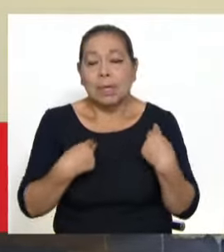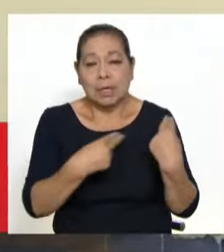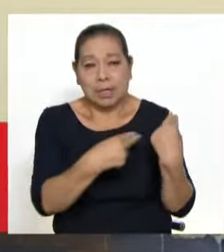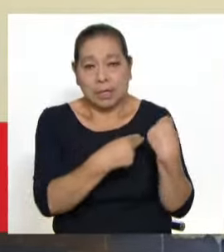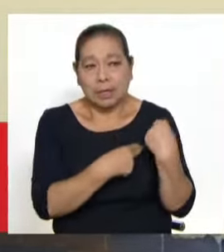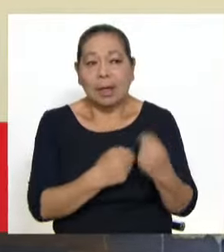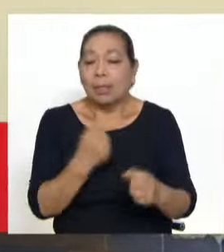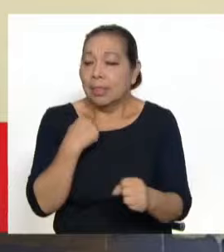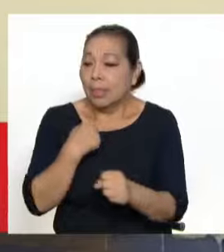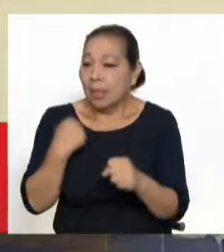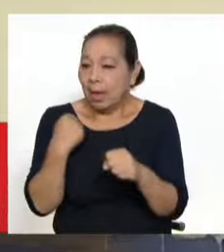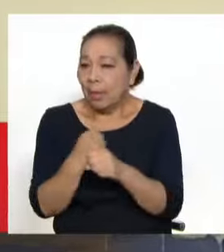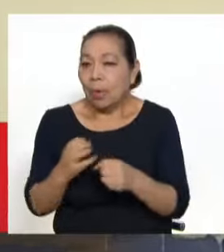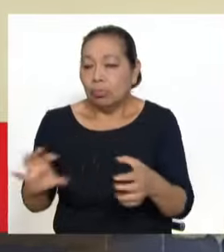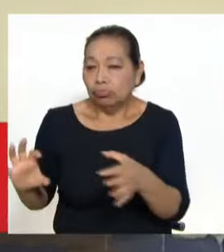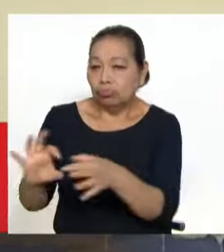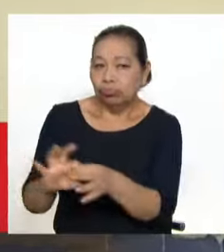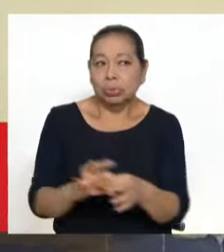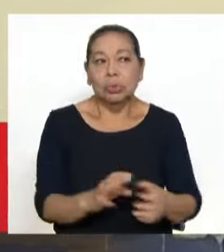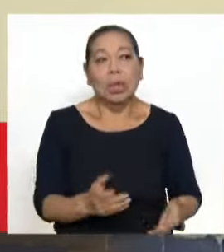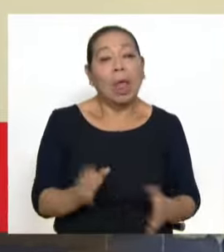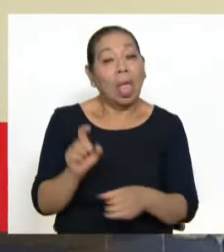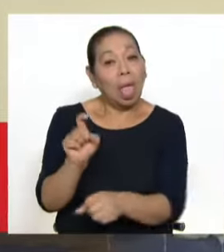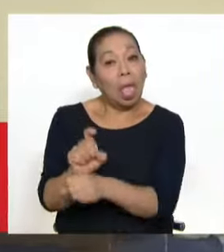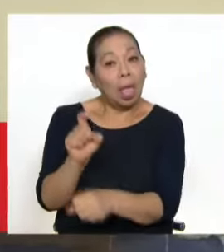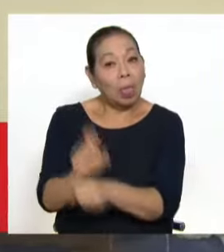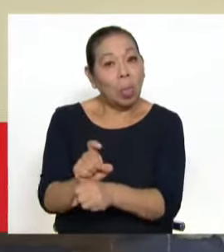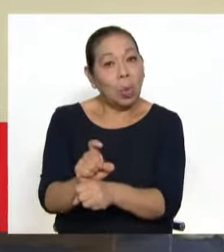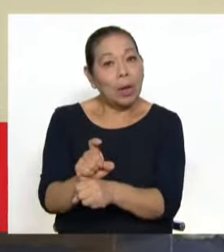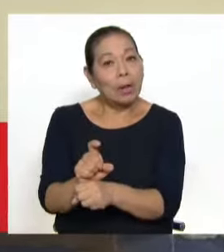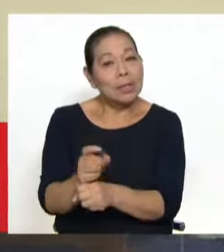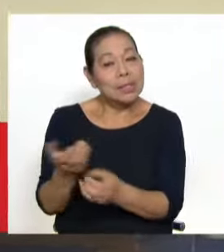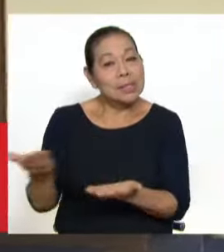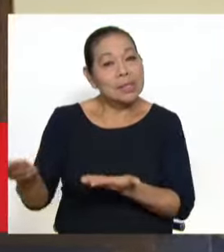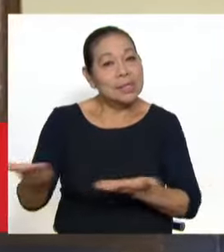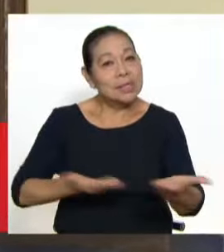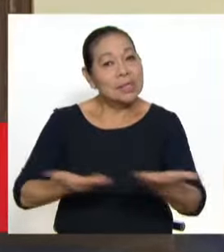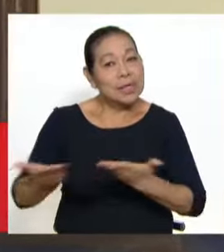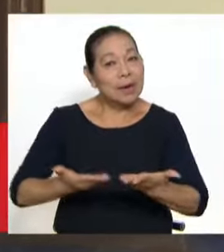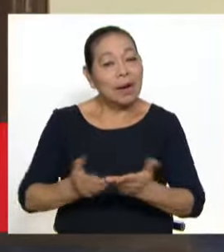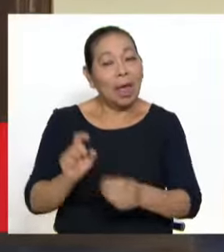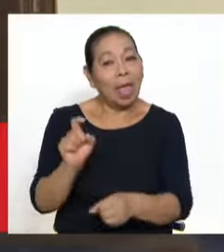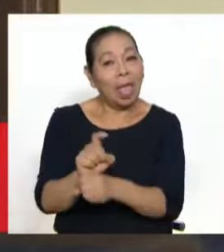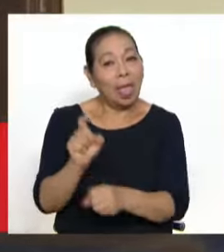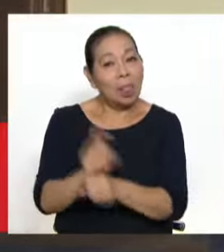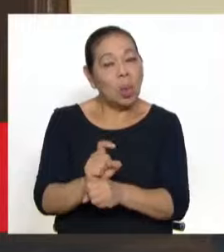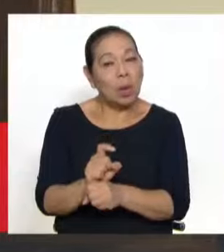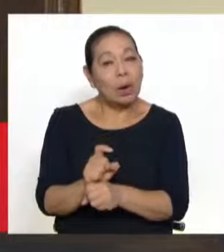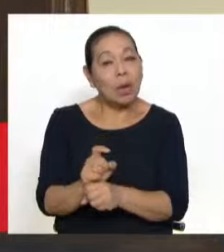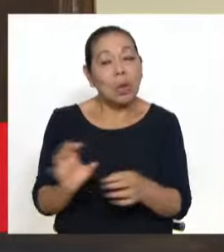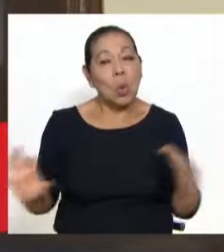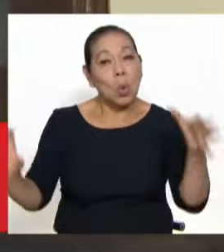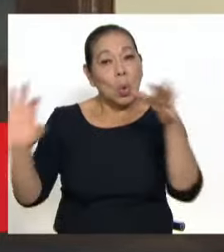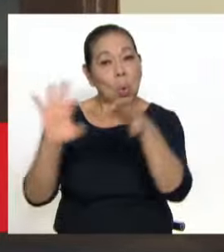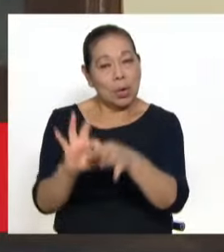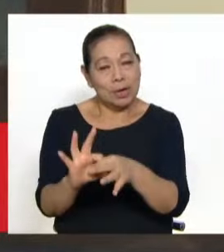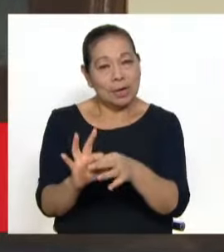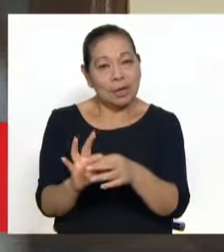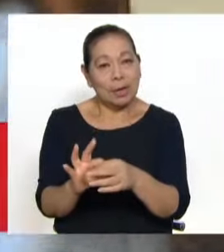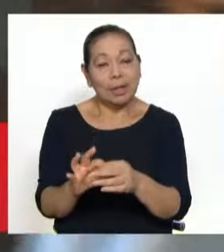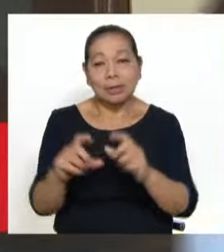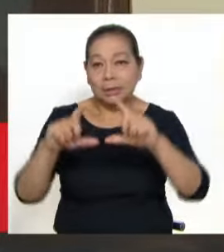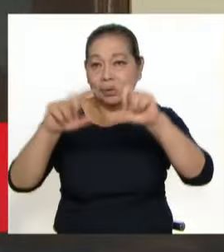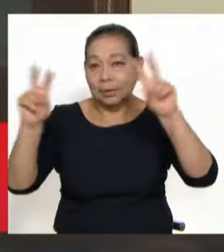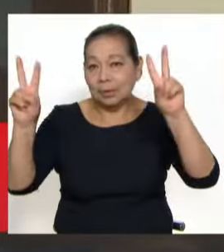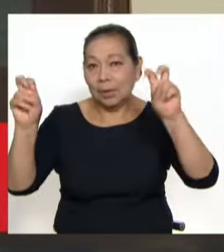compromiso, trabajar por ustedes. Educar es servir, educar es unir. Ese es el